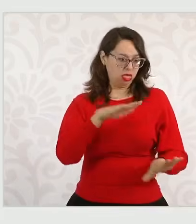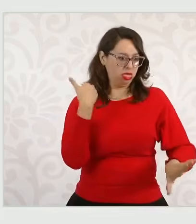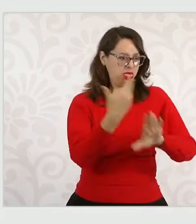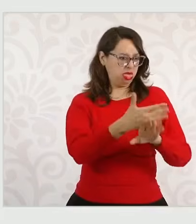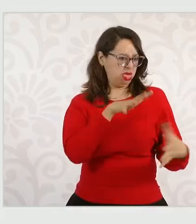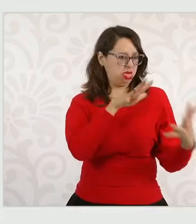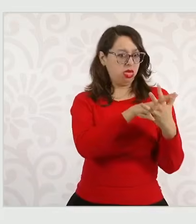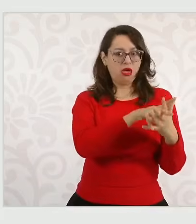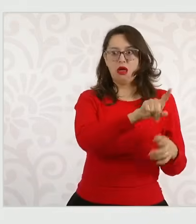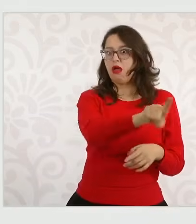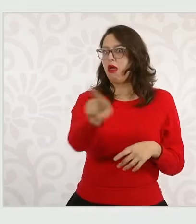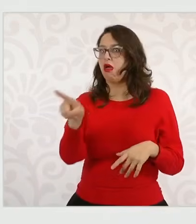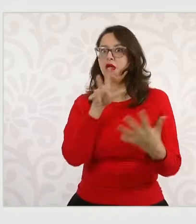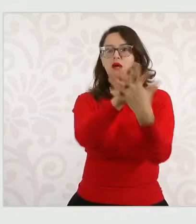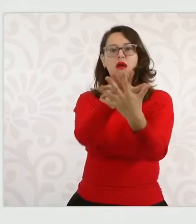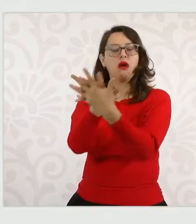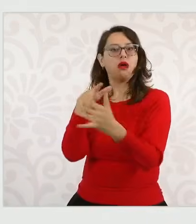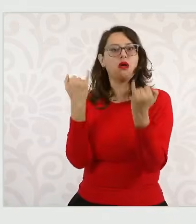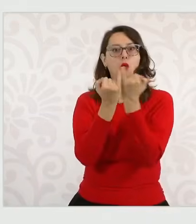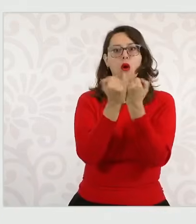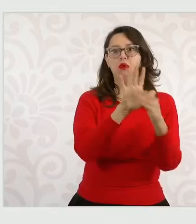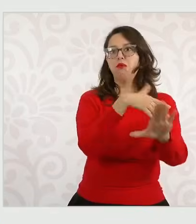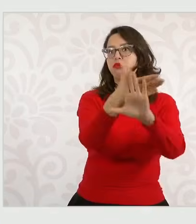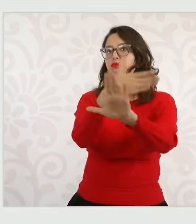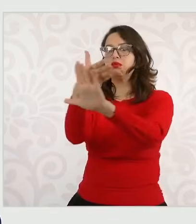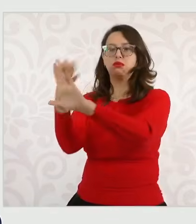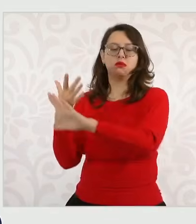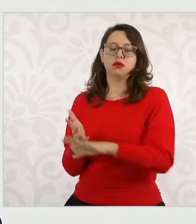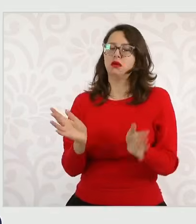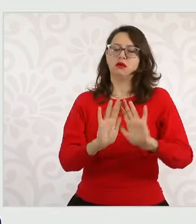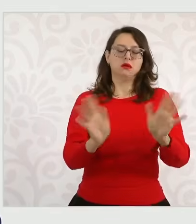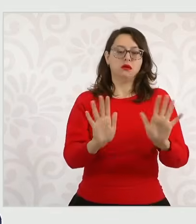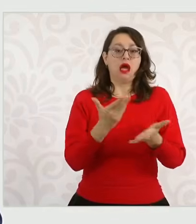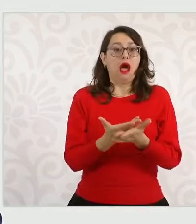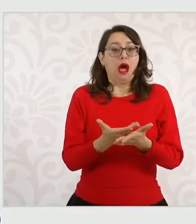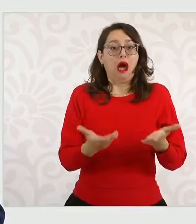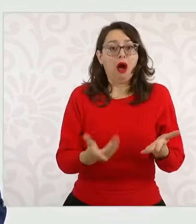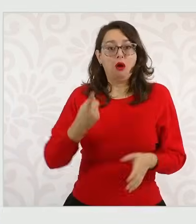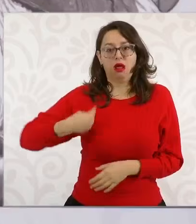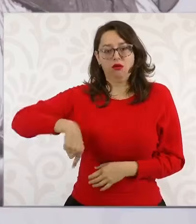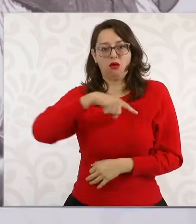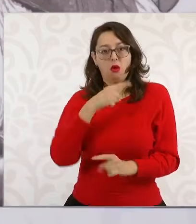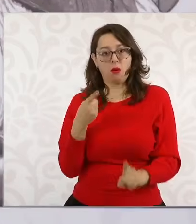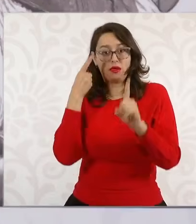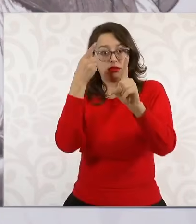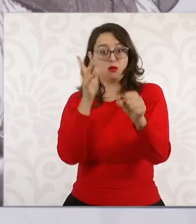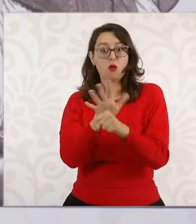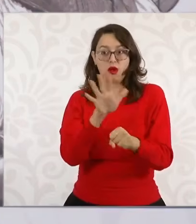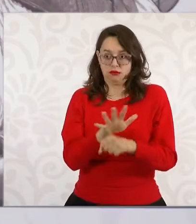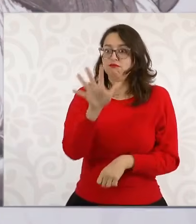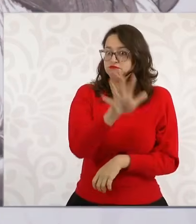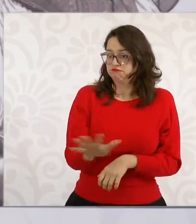la detención en el marco de la ley de los grupos delincuenciales. Para poder detener a